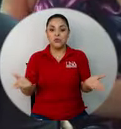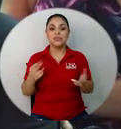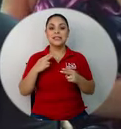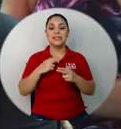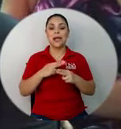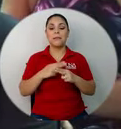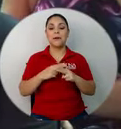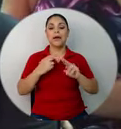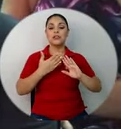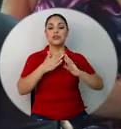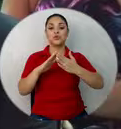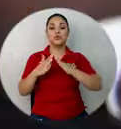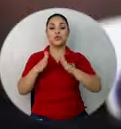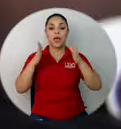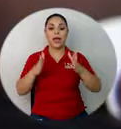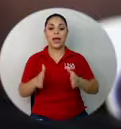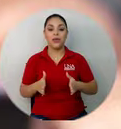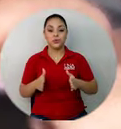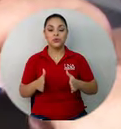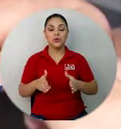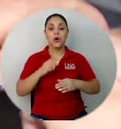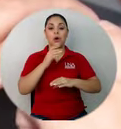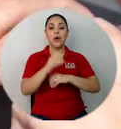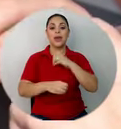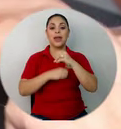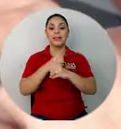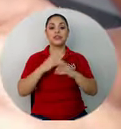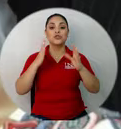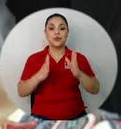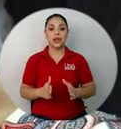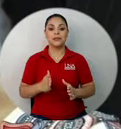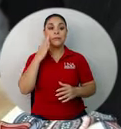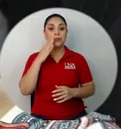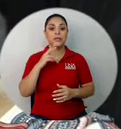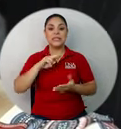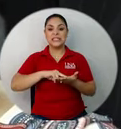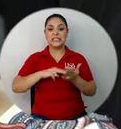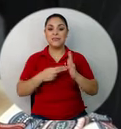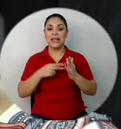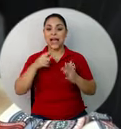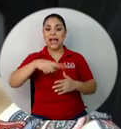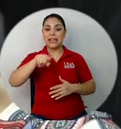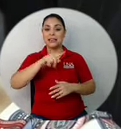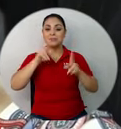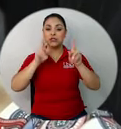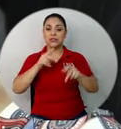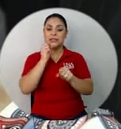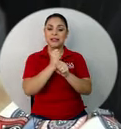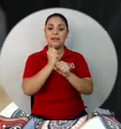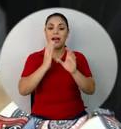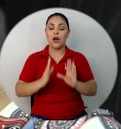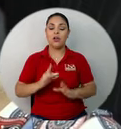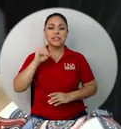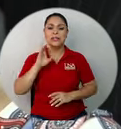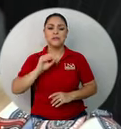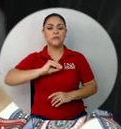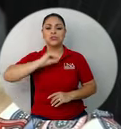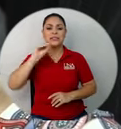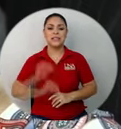ciudadanos organizacionales, porque son aquellos colaboradores 100% apasionados,